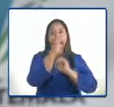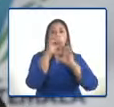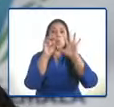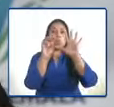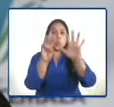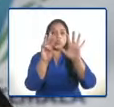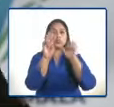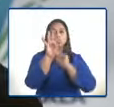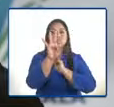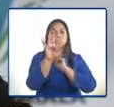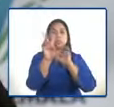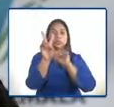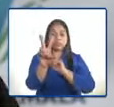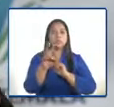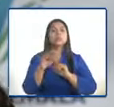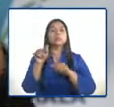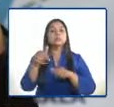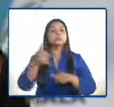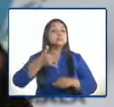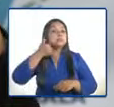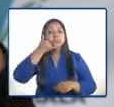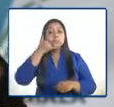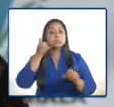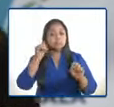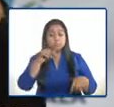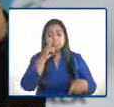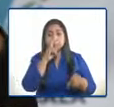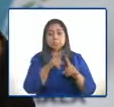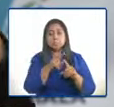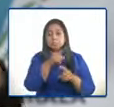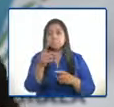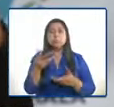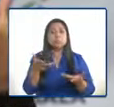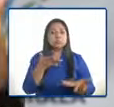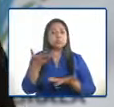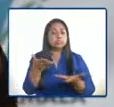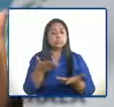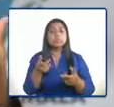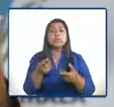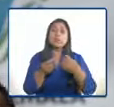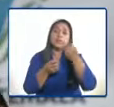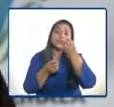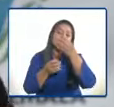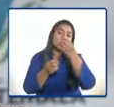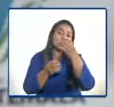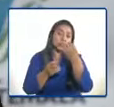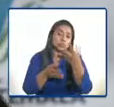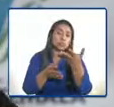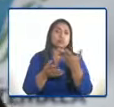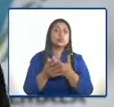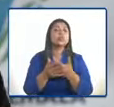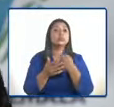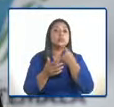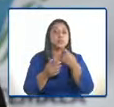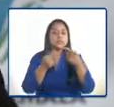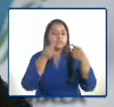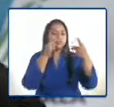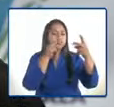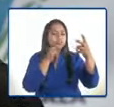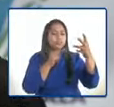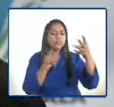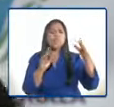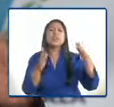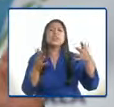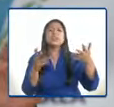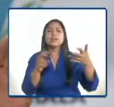33 76 08 42, y pueden llamar. Ahí se les va a dar la información de los requisitos que